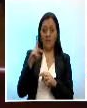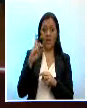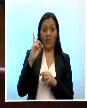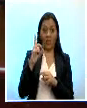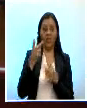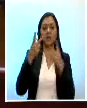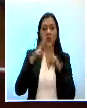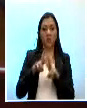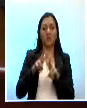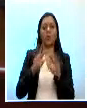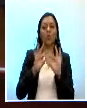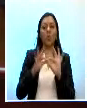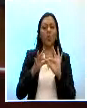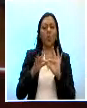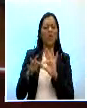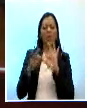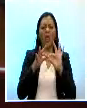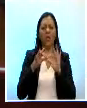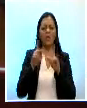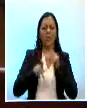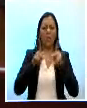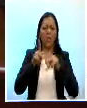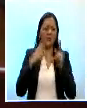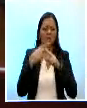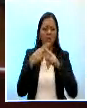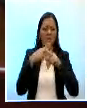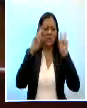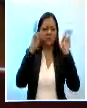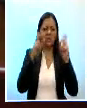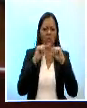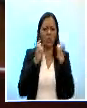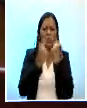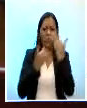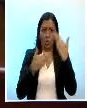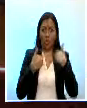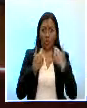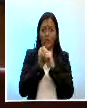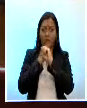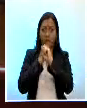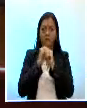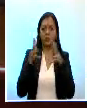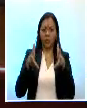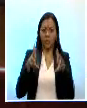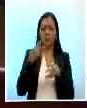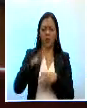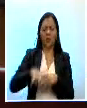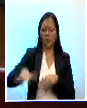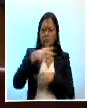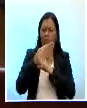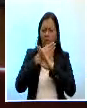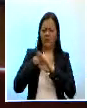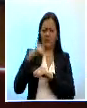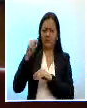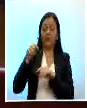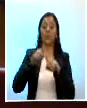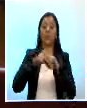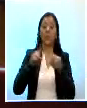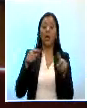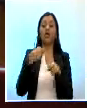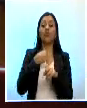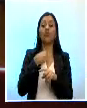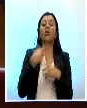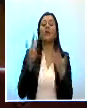Popular ha sido partidario de defender, de estar en la defensa de los trabajadores, de los maestros, los pueblos del Ecuador. Obviamente nosotros